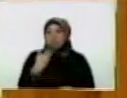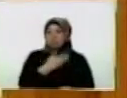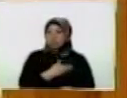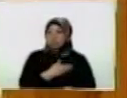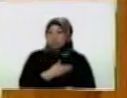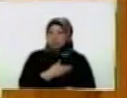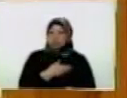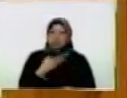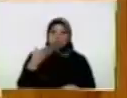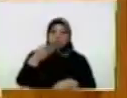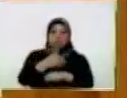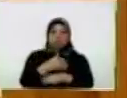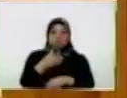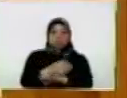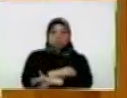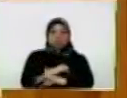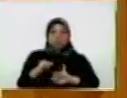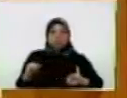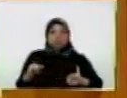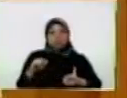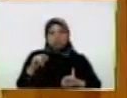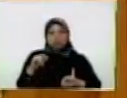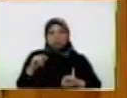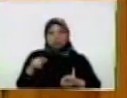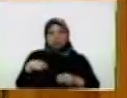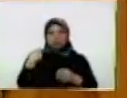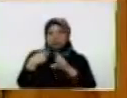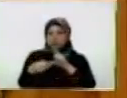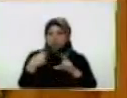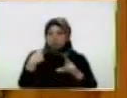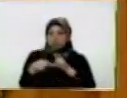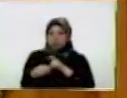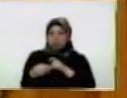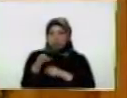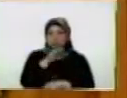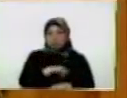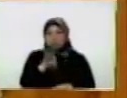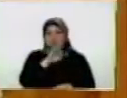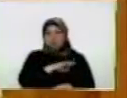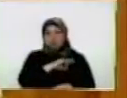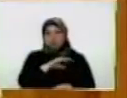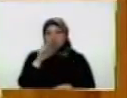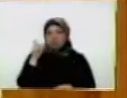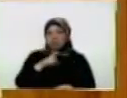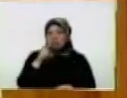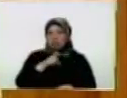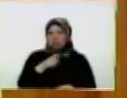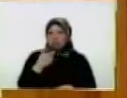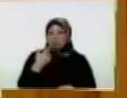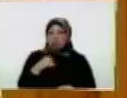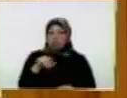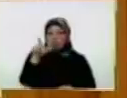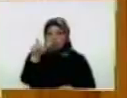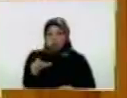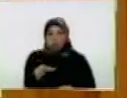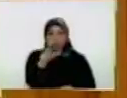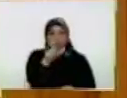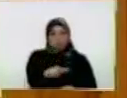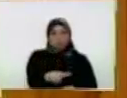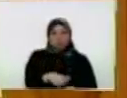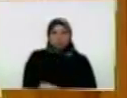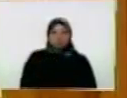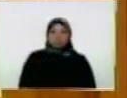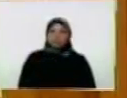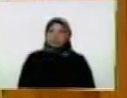de cumplir y de darle pago a la inmensa deuda social que el Estado venezolano tiene con su pueblo. Y de